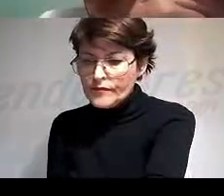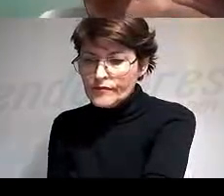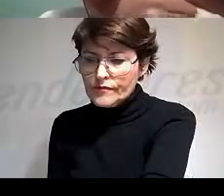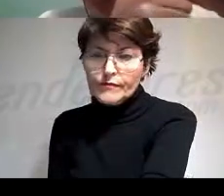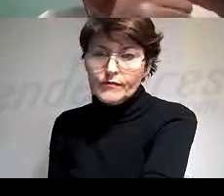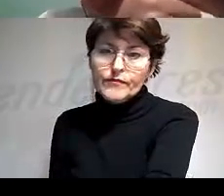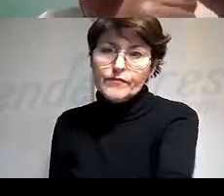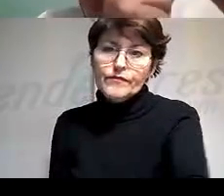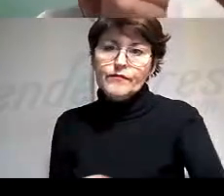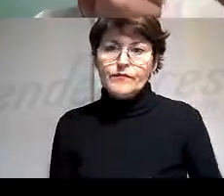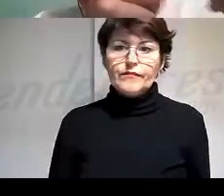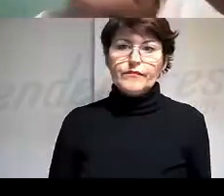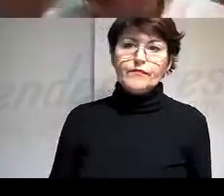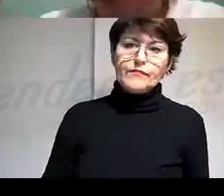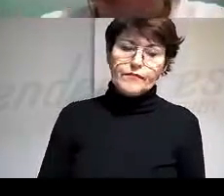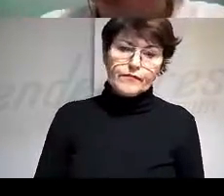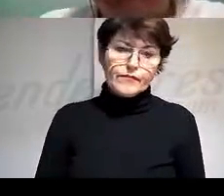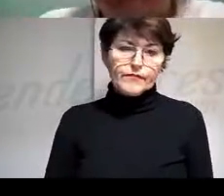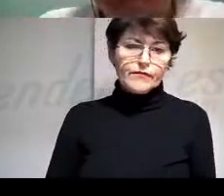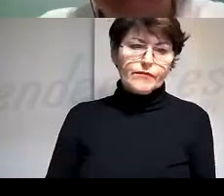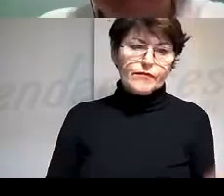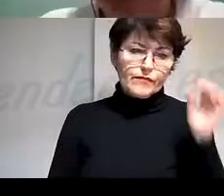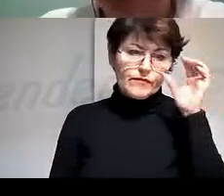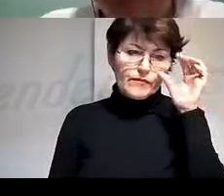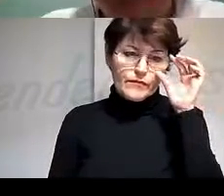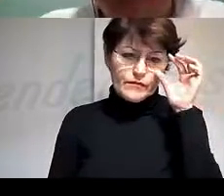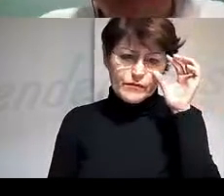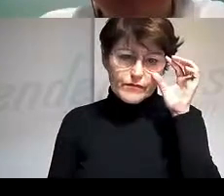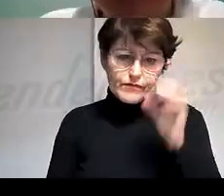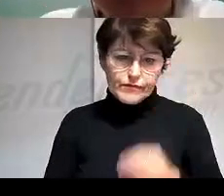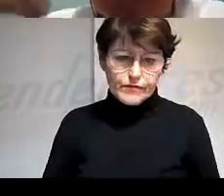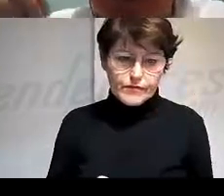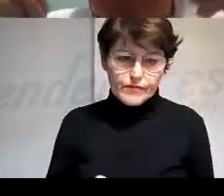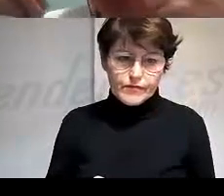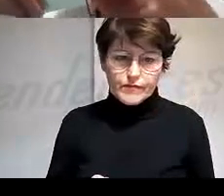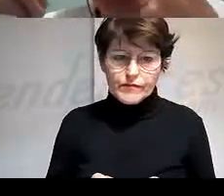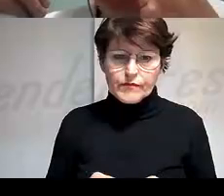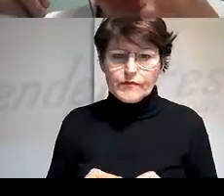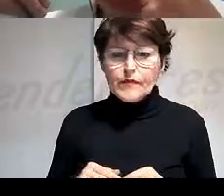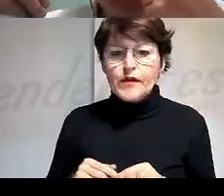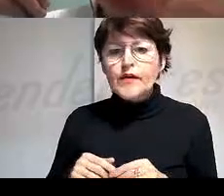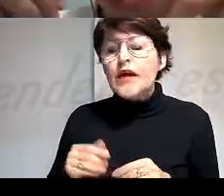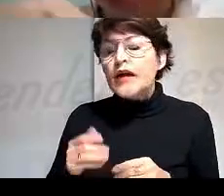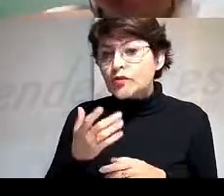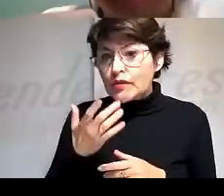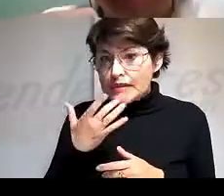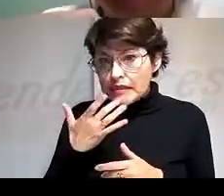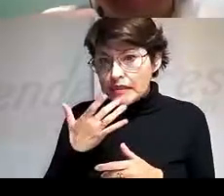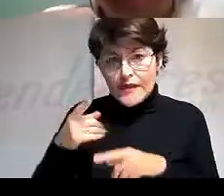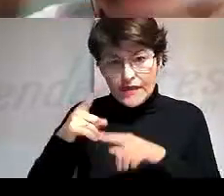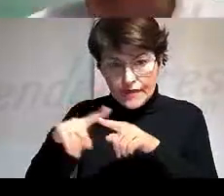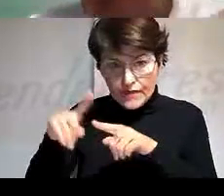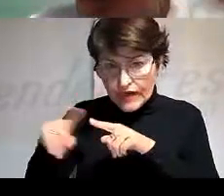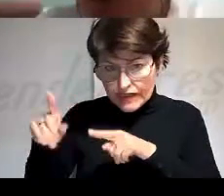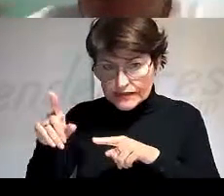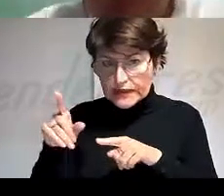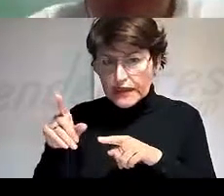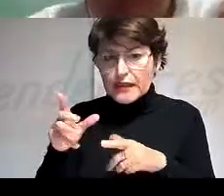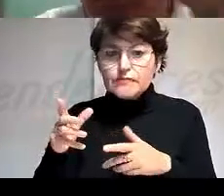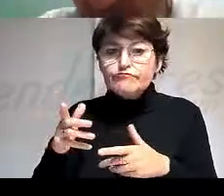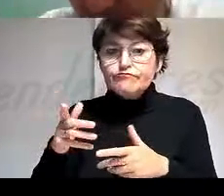cuerpo. ¿Vale? Entonces, si hacemos entrar cualquier agente externo de manera más o